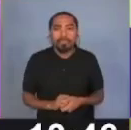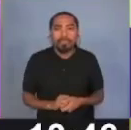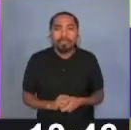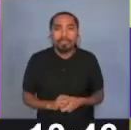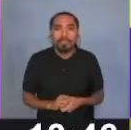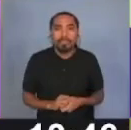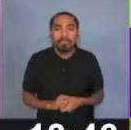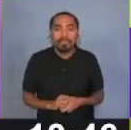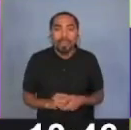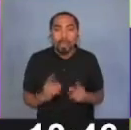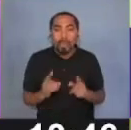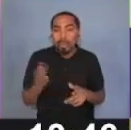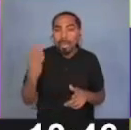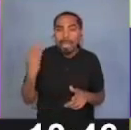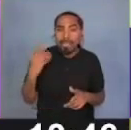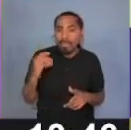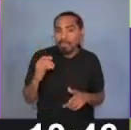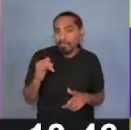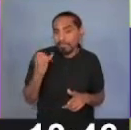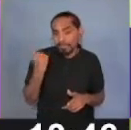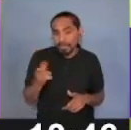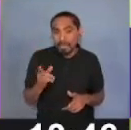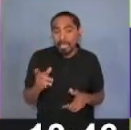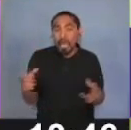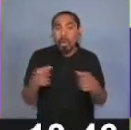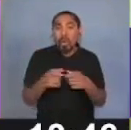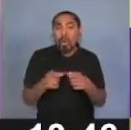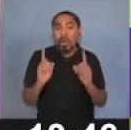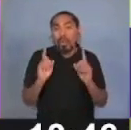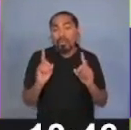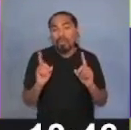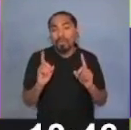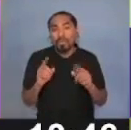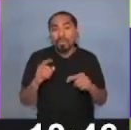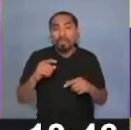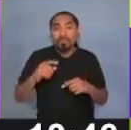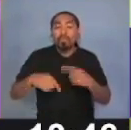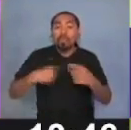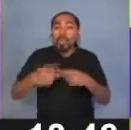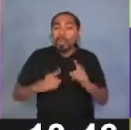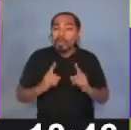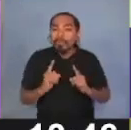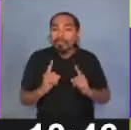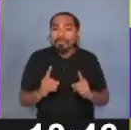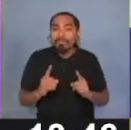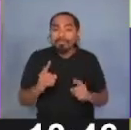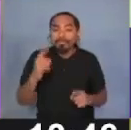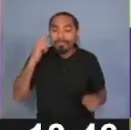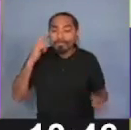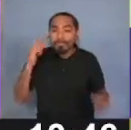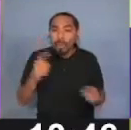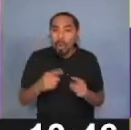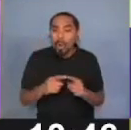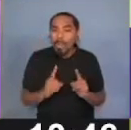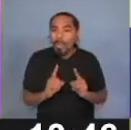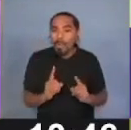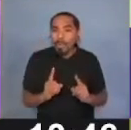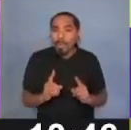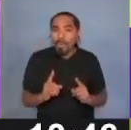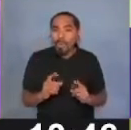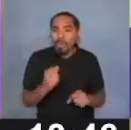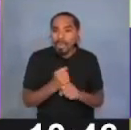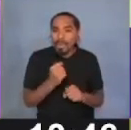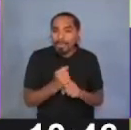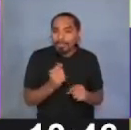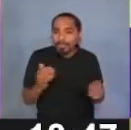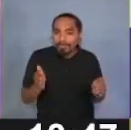reunido varias veces. Vamos a seguir, por supuesto, con esta idea de seguir trabajando conjuntamente con